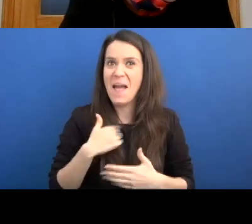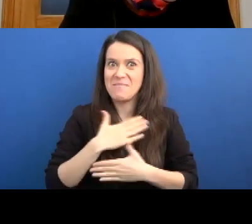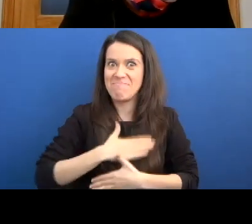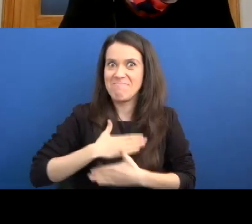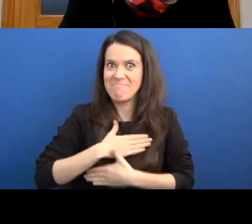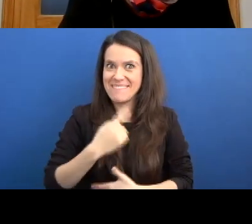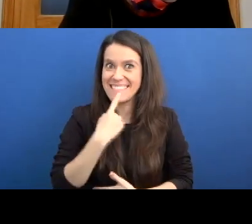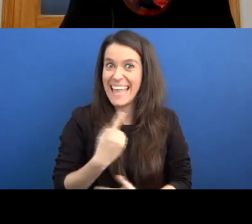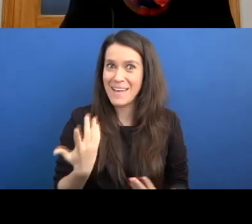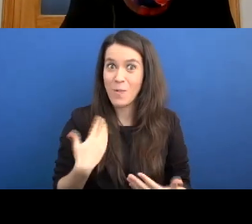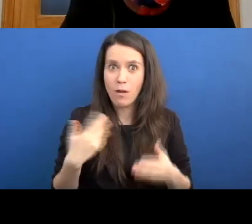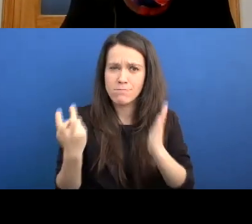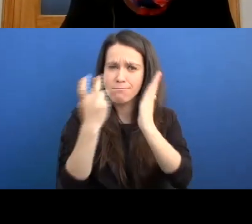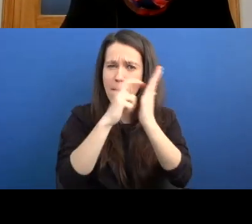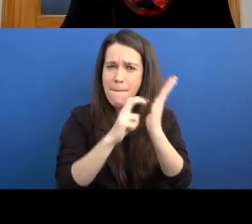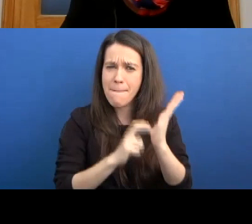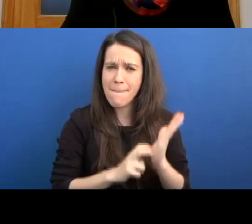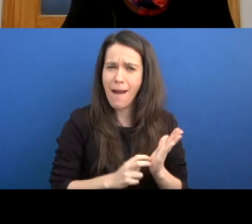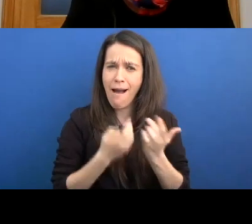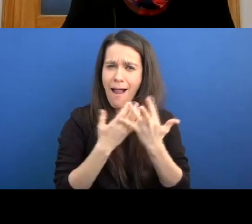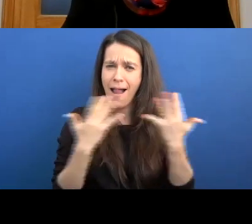diseño de cursos.